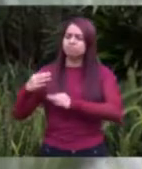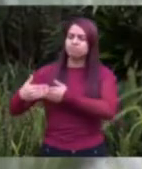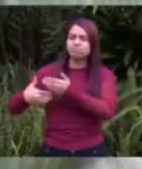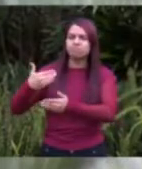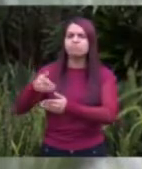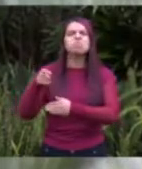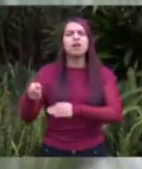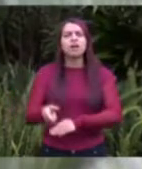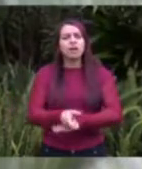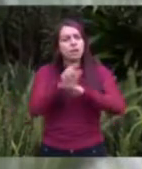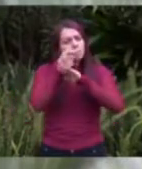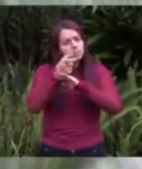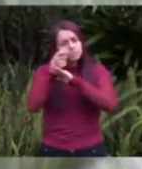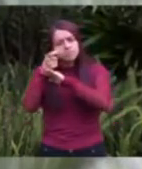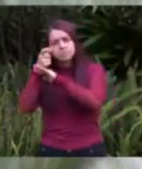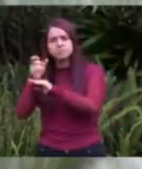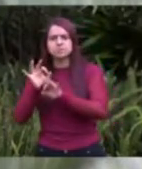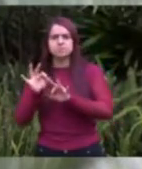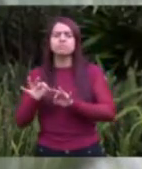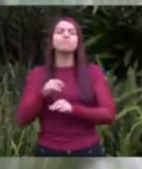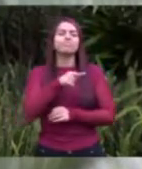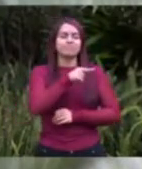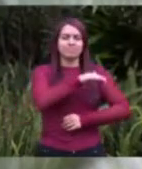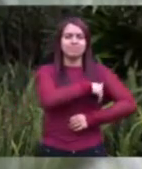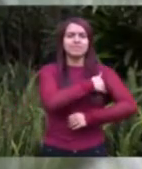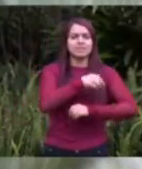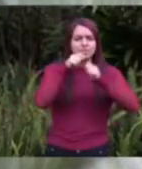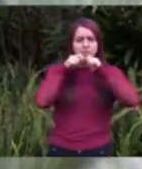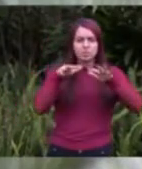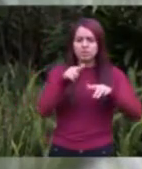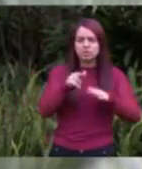control que ha ejercido el Ministerio Público.